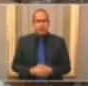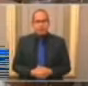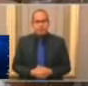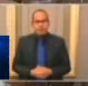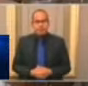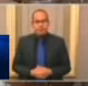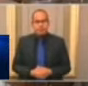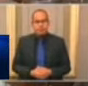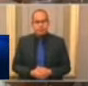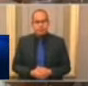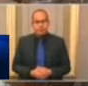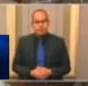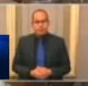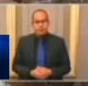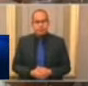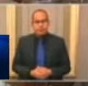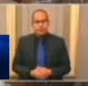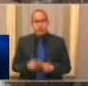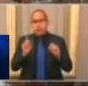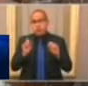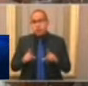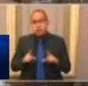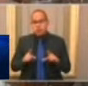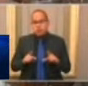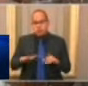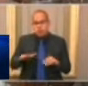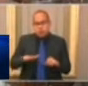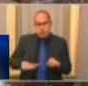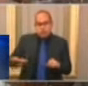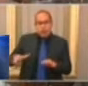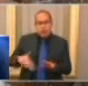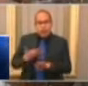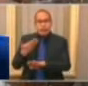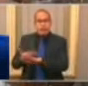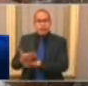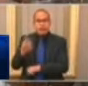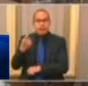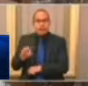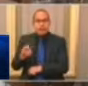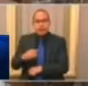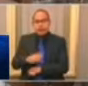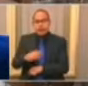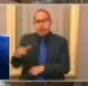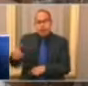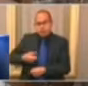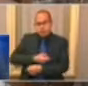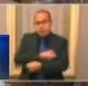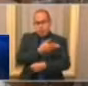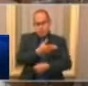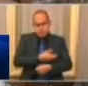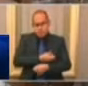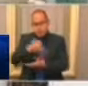Asimismo, uno de los sectores más afectados ha sido el campo poblano. Esfuerzo